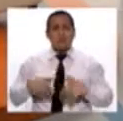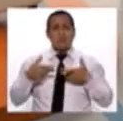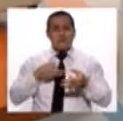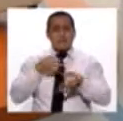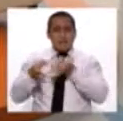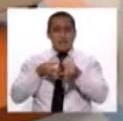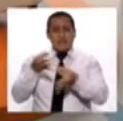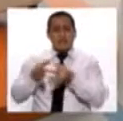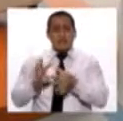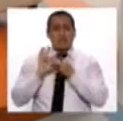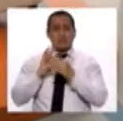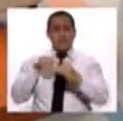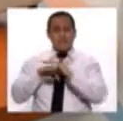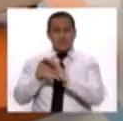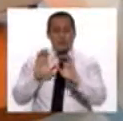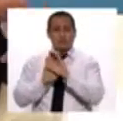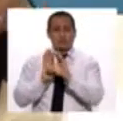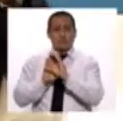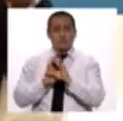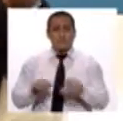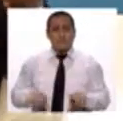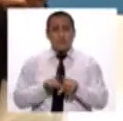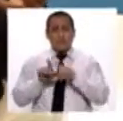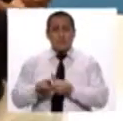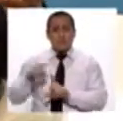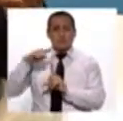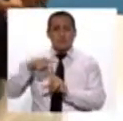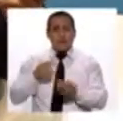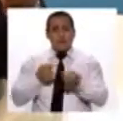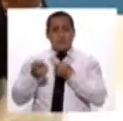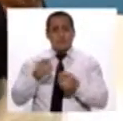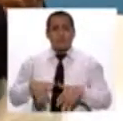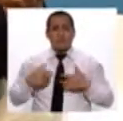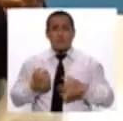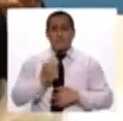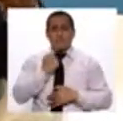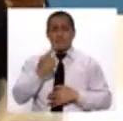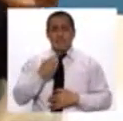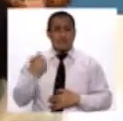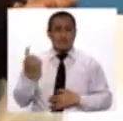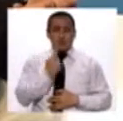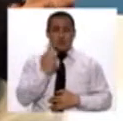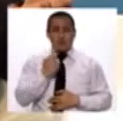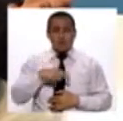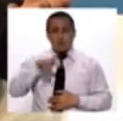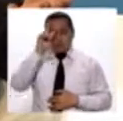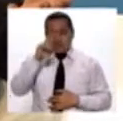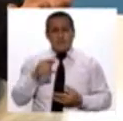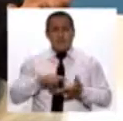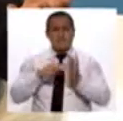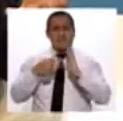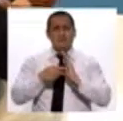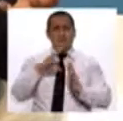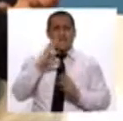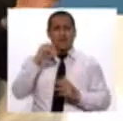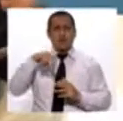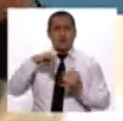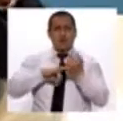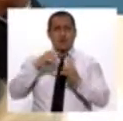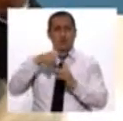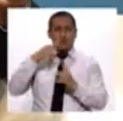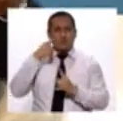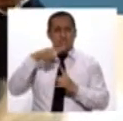hacer interpretación vinculante de la Constitución. Un tribunal administrativo puede decirle al país qué cosa es Constitución y por lo